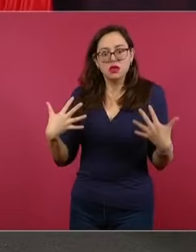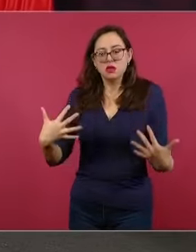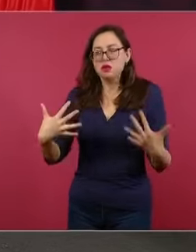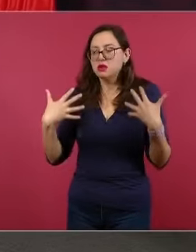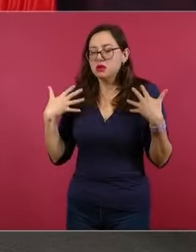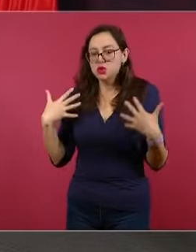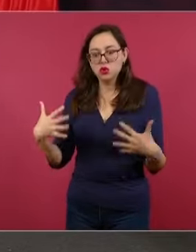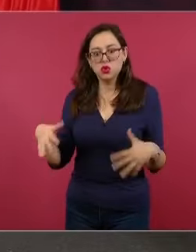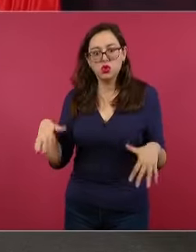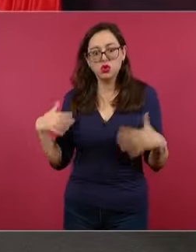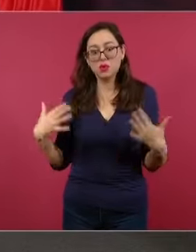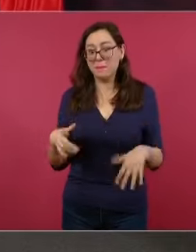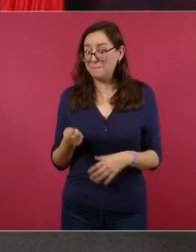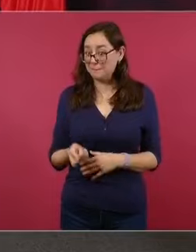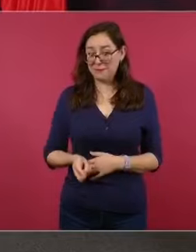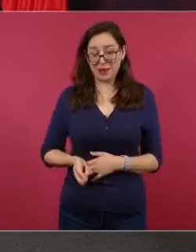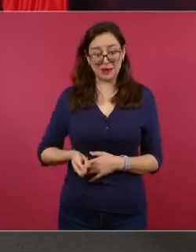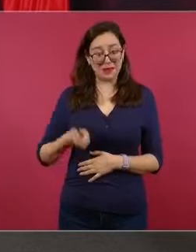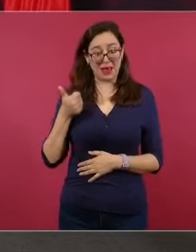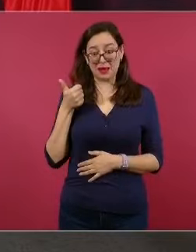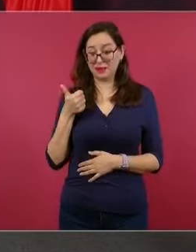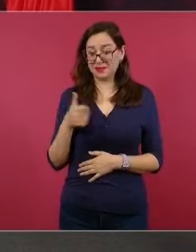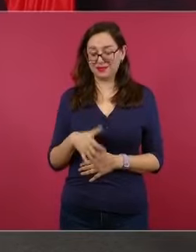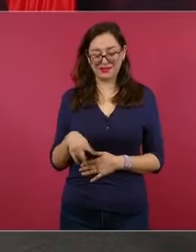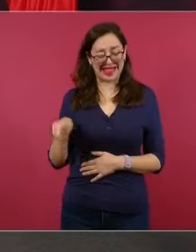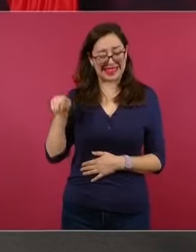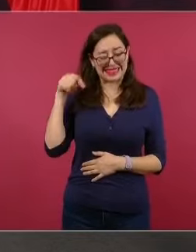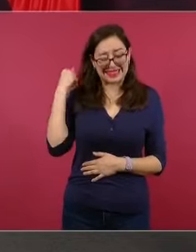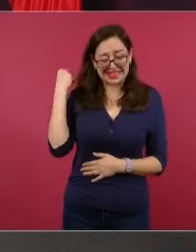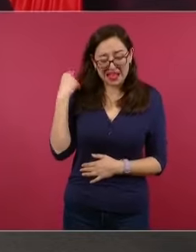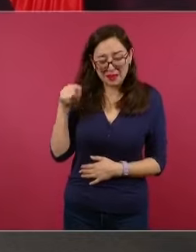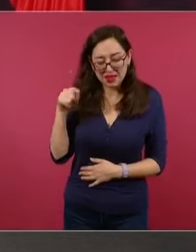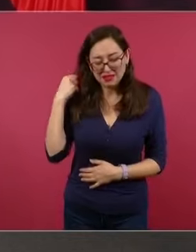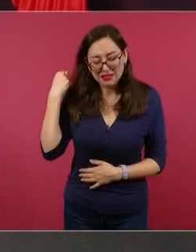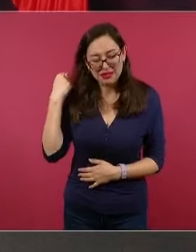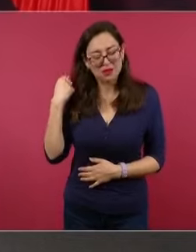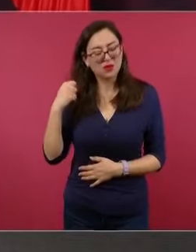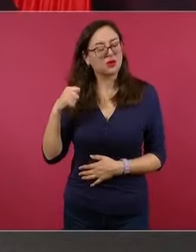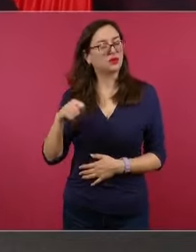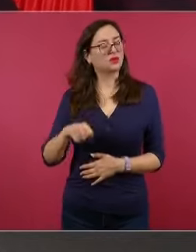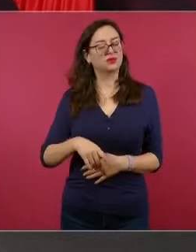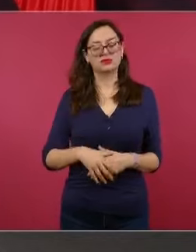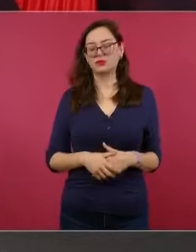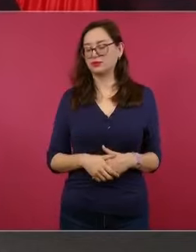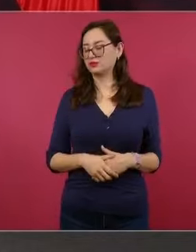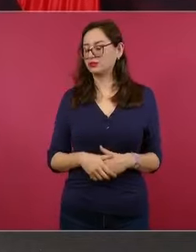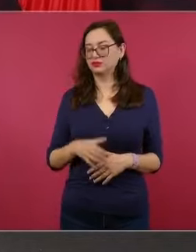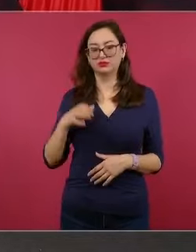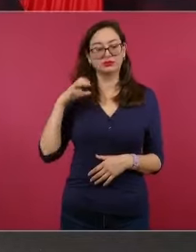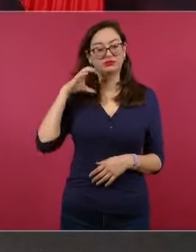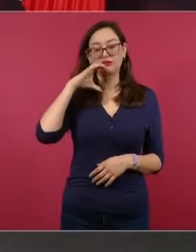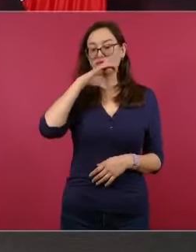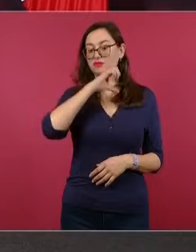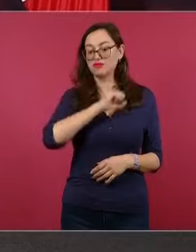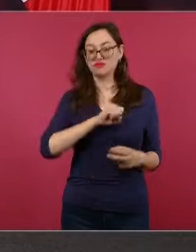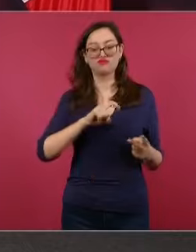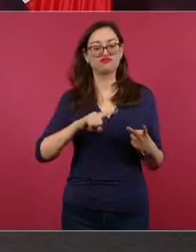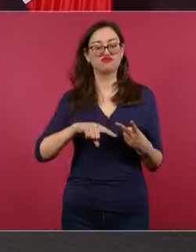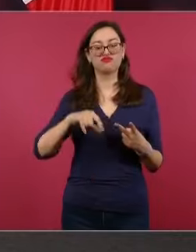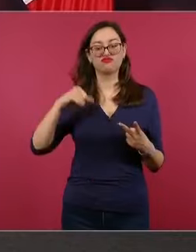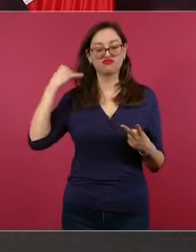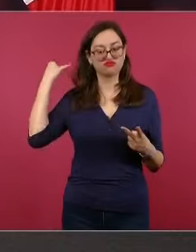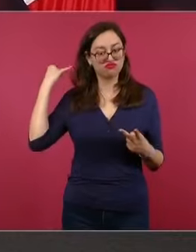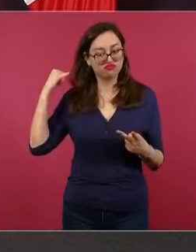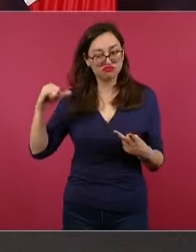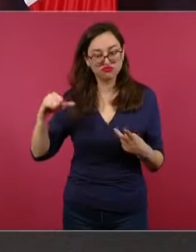por ejemplo Tabasco está muy caloroso también Yucatán